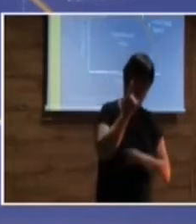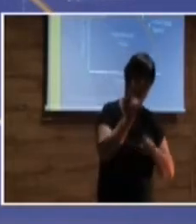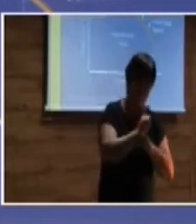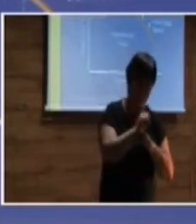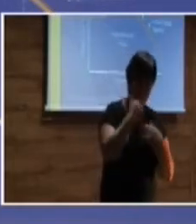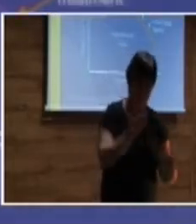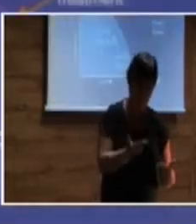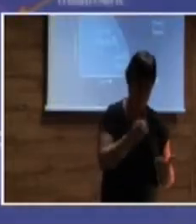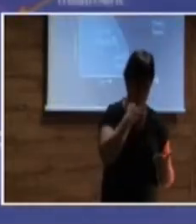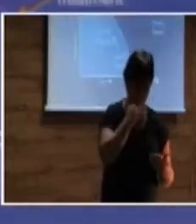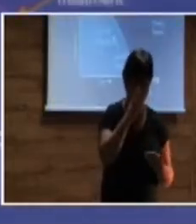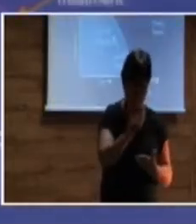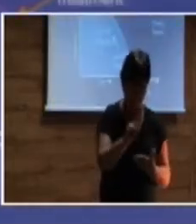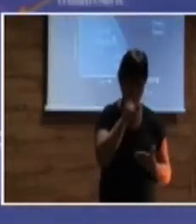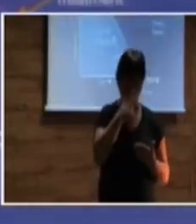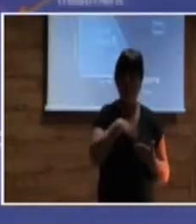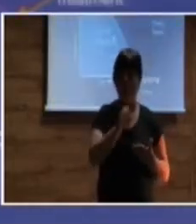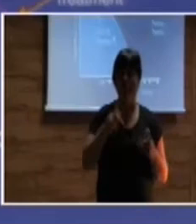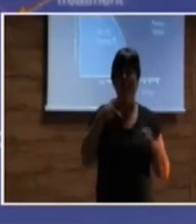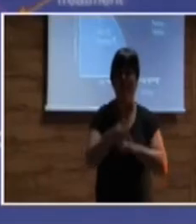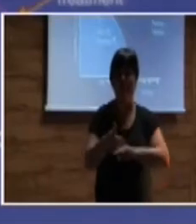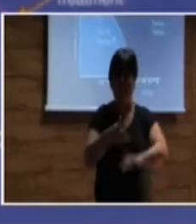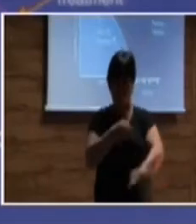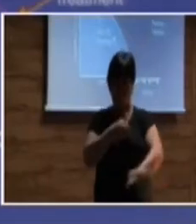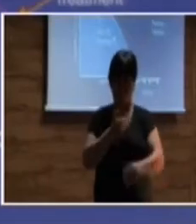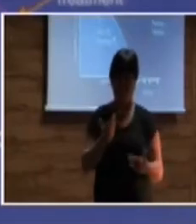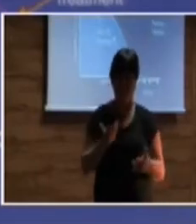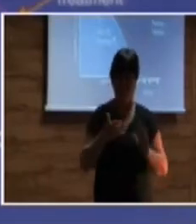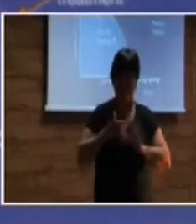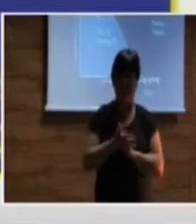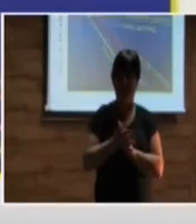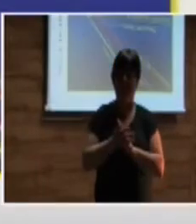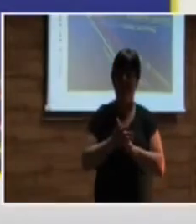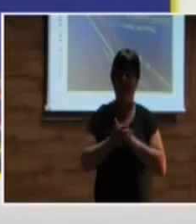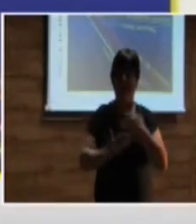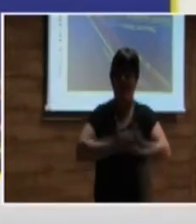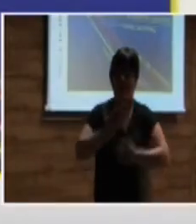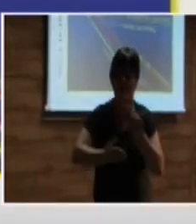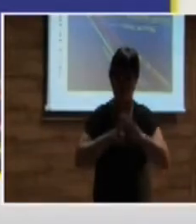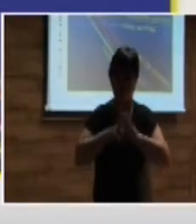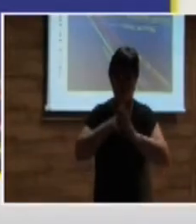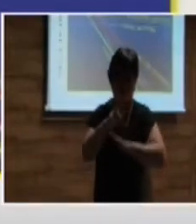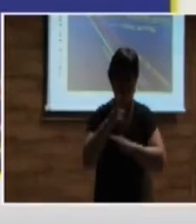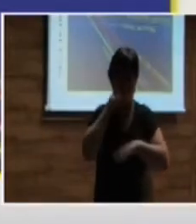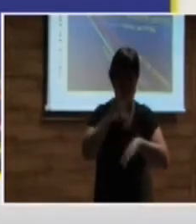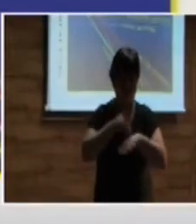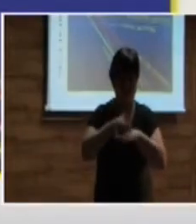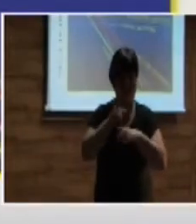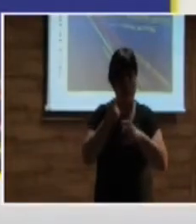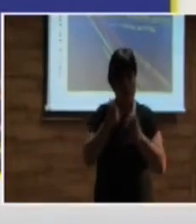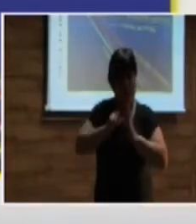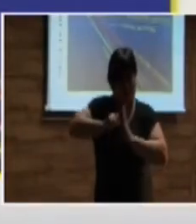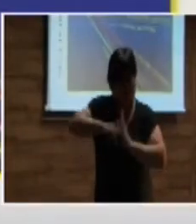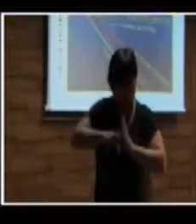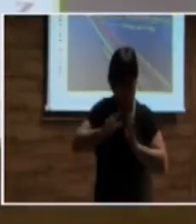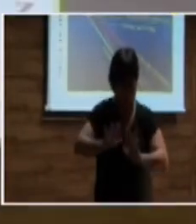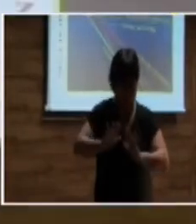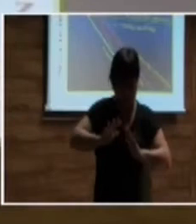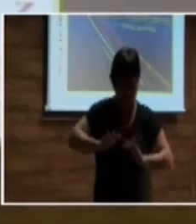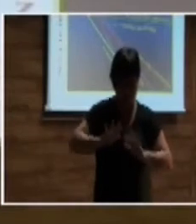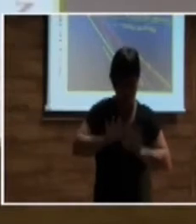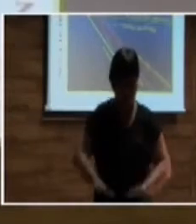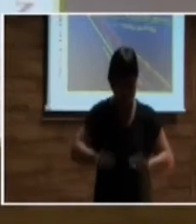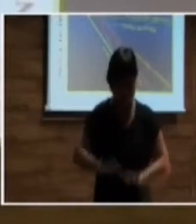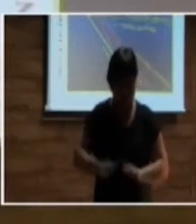hacer prevención. Si hacemos prevención, vamos a retrasar la evolución de la enfermedad. Entonces la idea es que podamos retrasar, pensar en el concepto